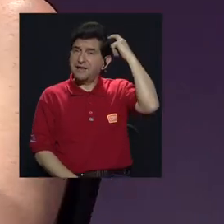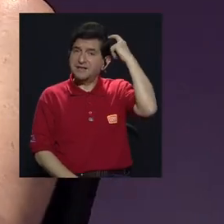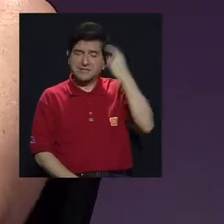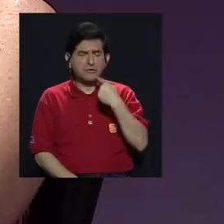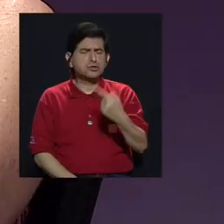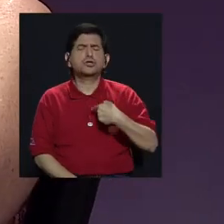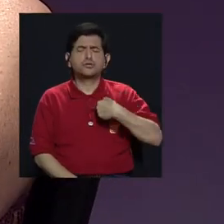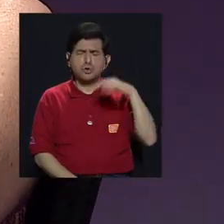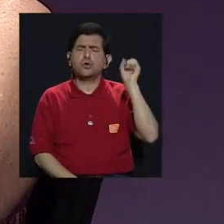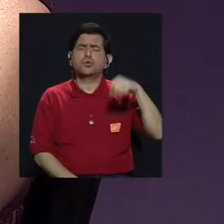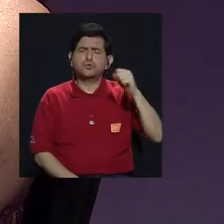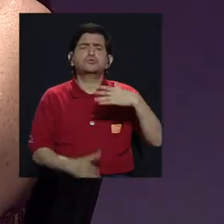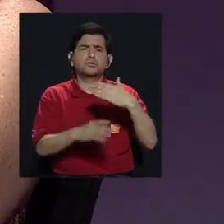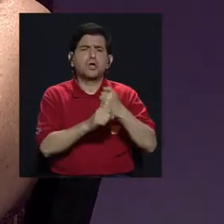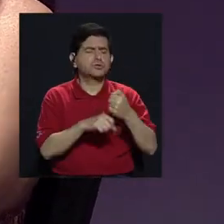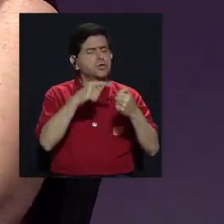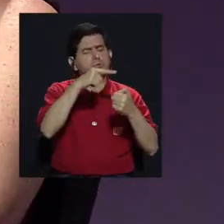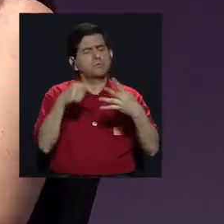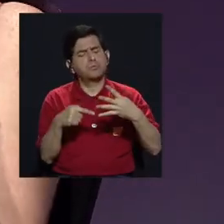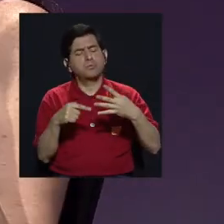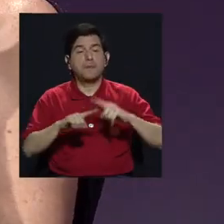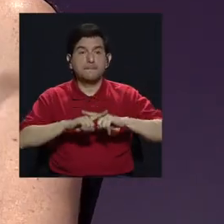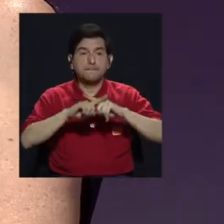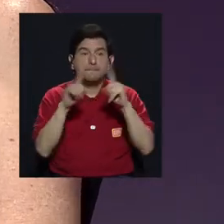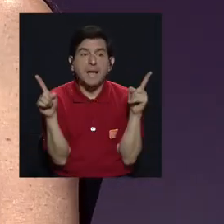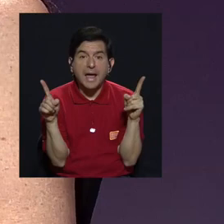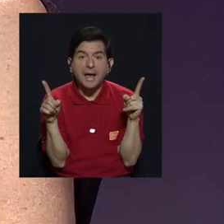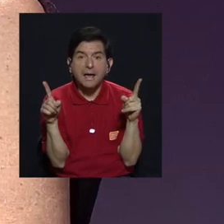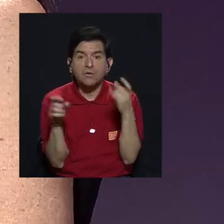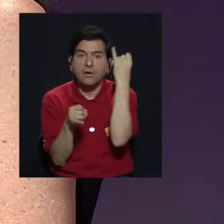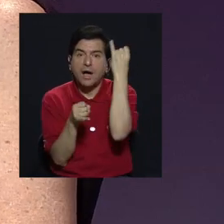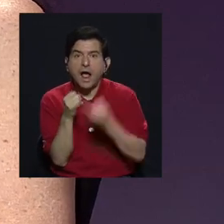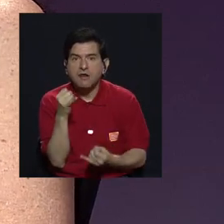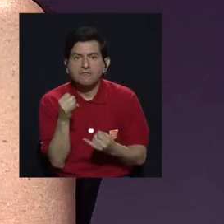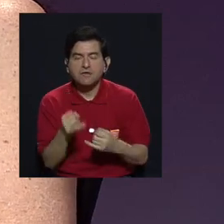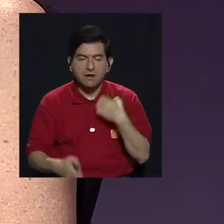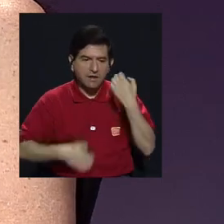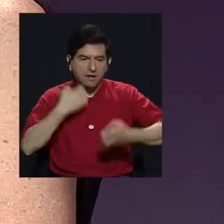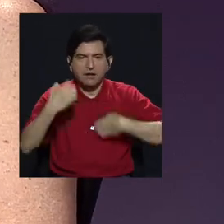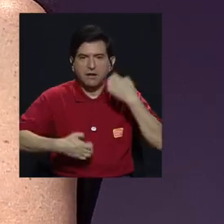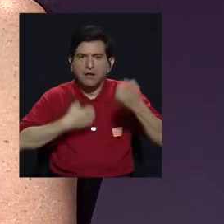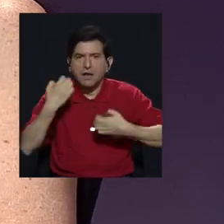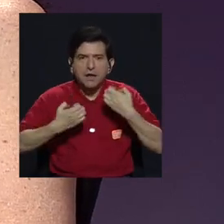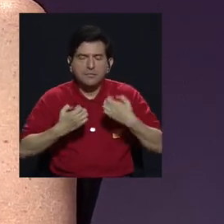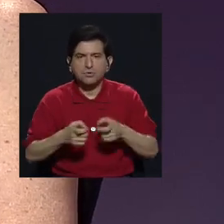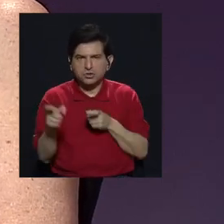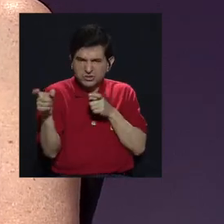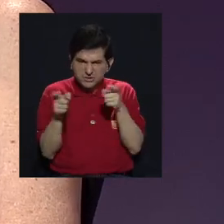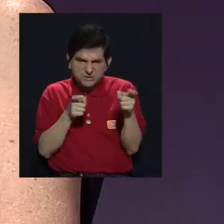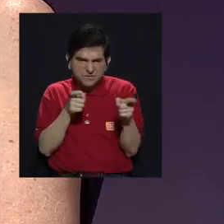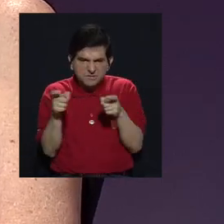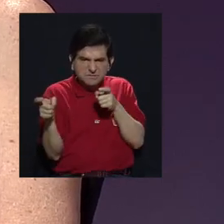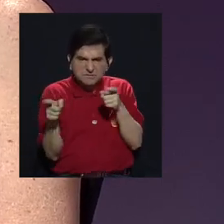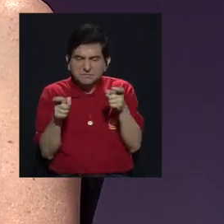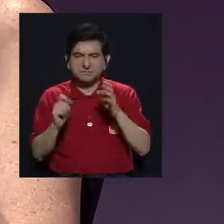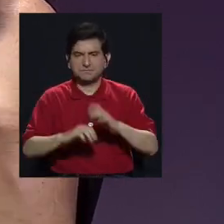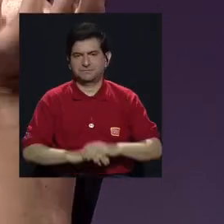dice, sí, yo voy a hacer esto, esto, esto, pero en última instancia son las emociones las que nos manejan,